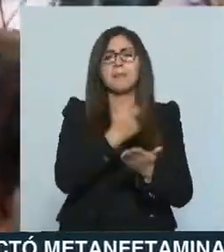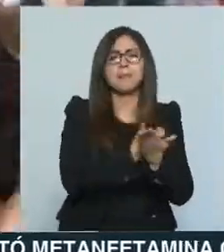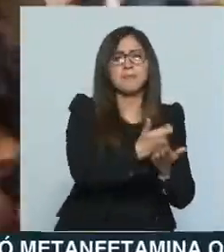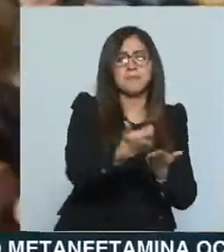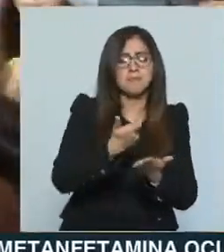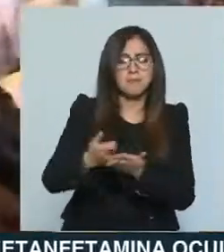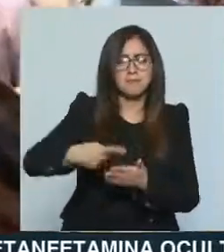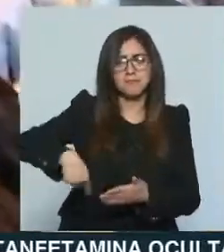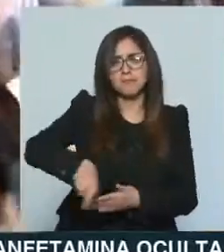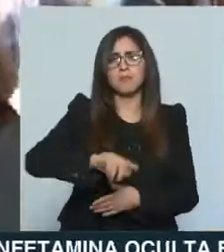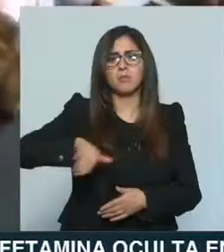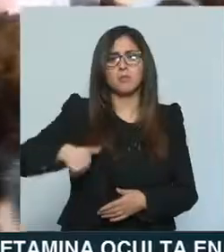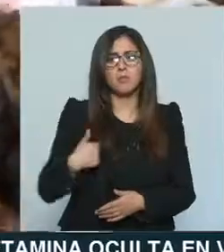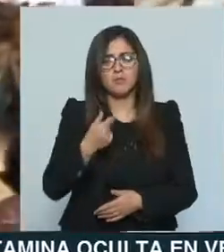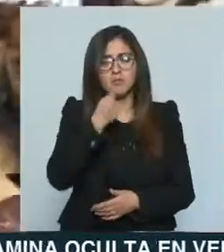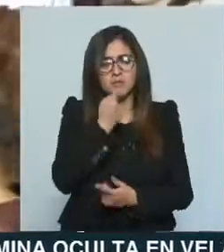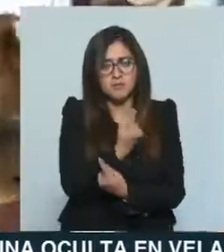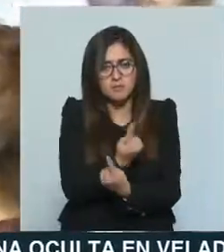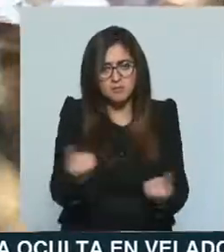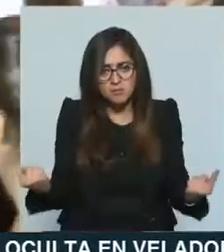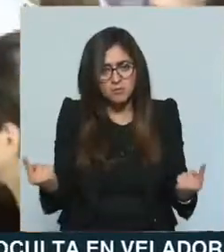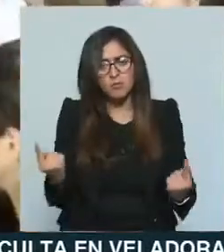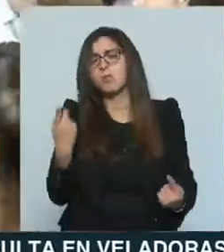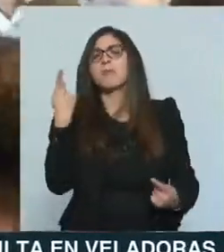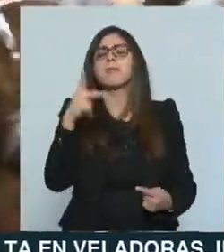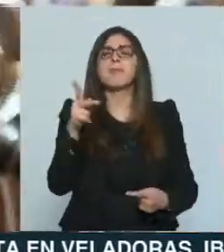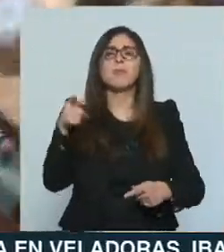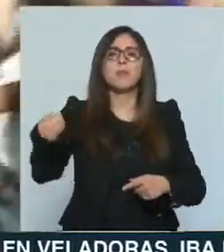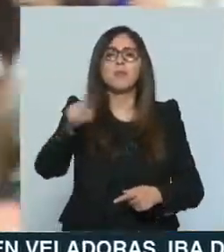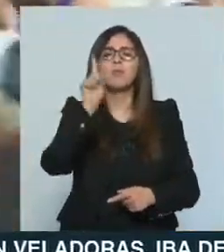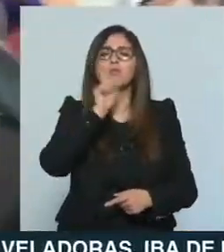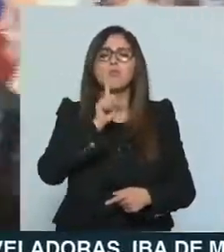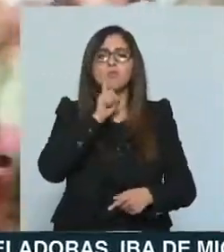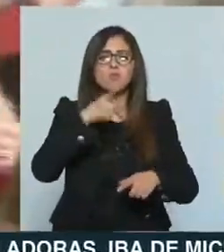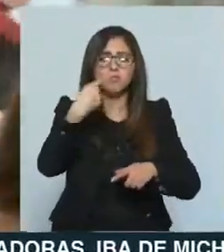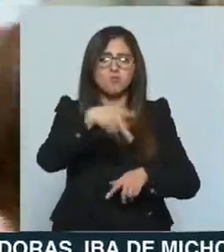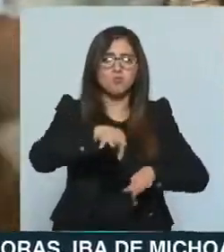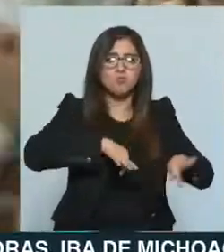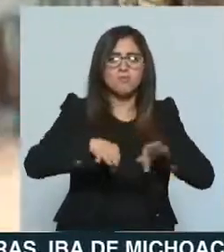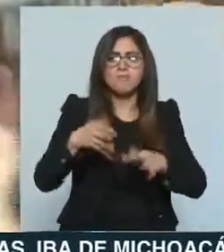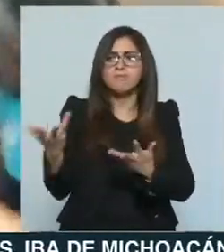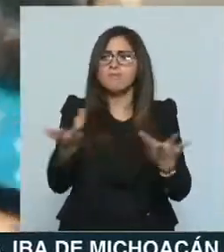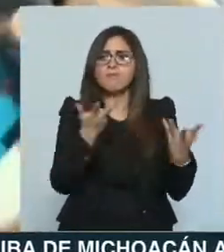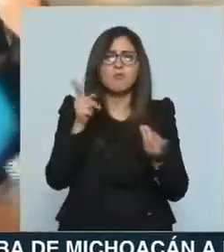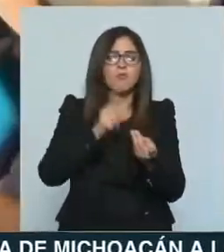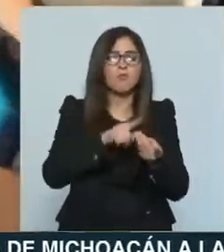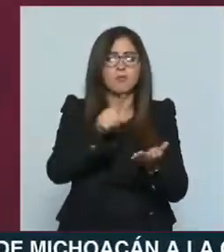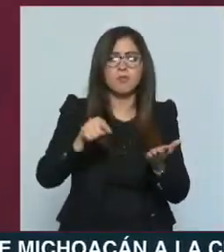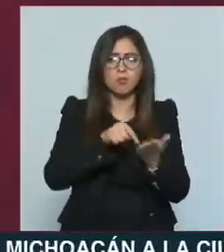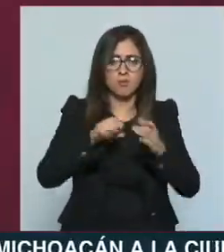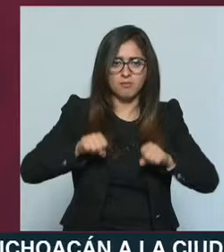estancias infantiles que vulneran a las madres trabajadoras. Marco, pero tiene